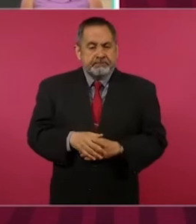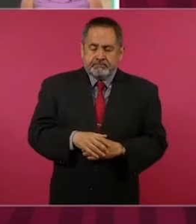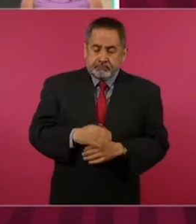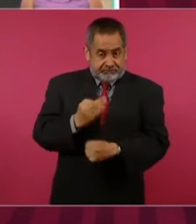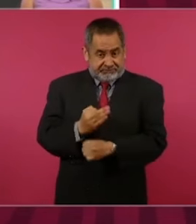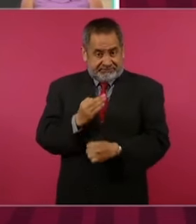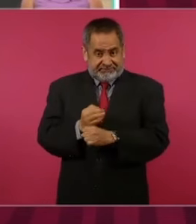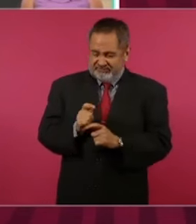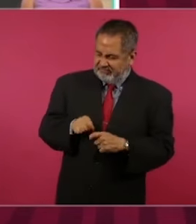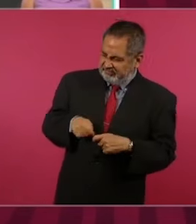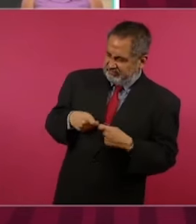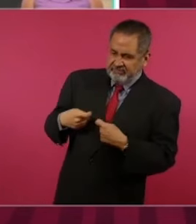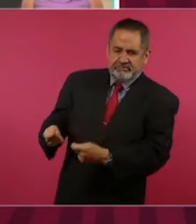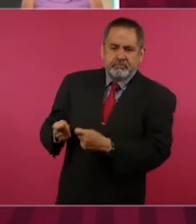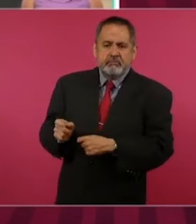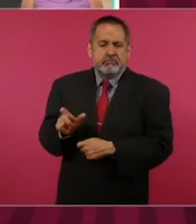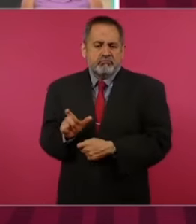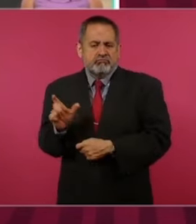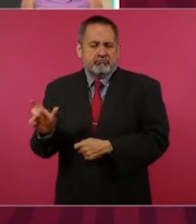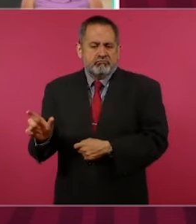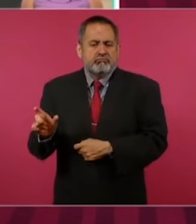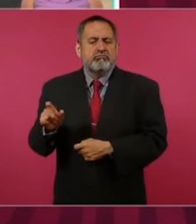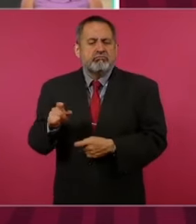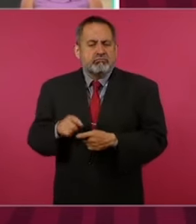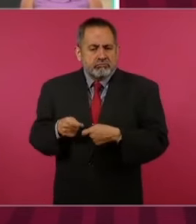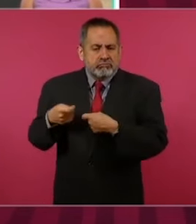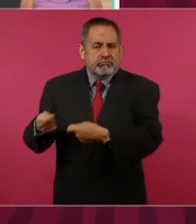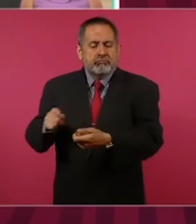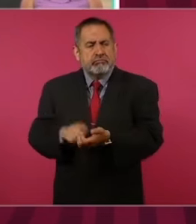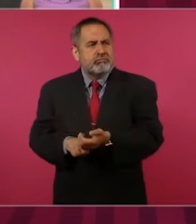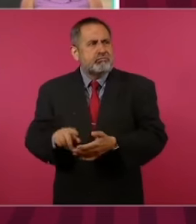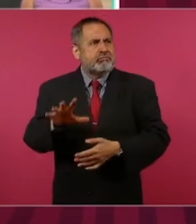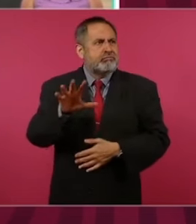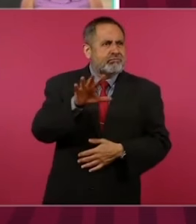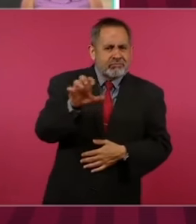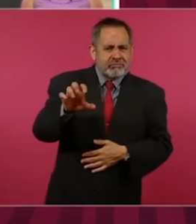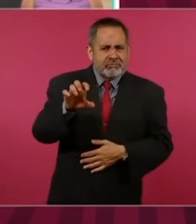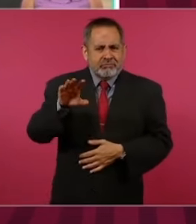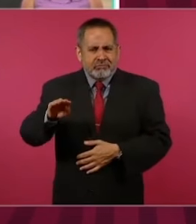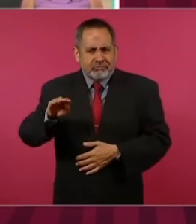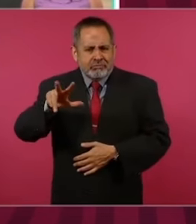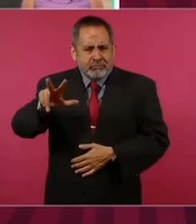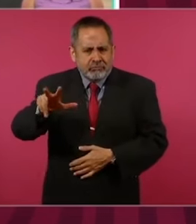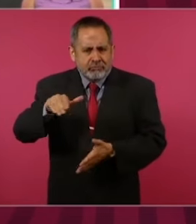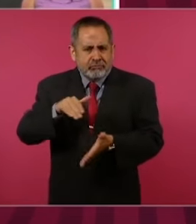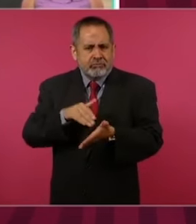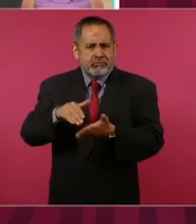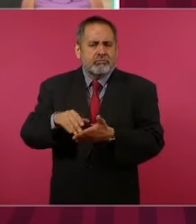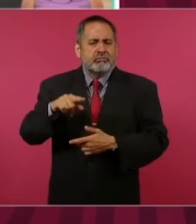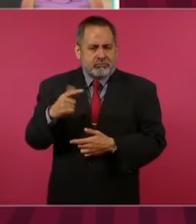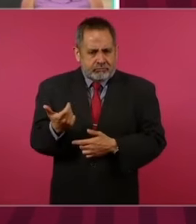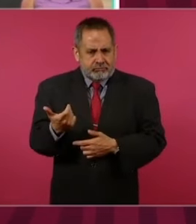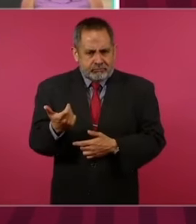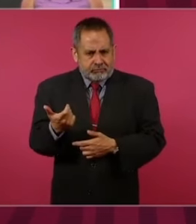este momento, se reparten más de 598 millones de pesos